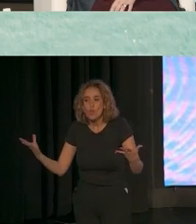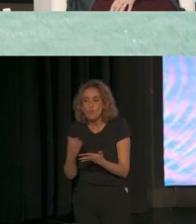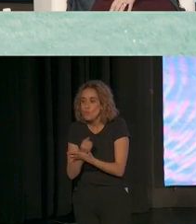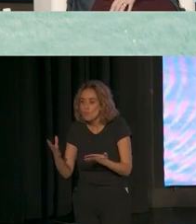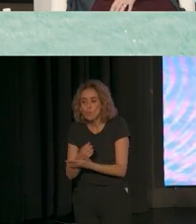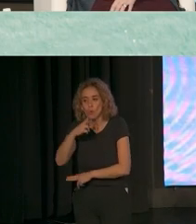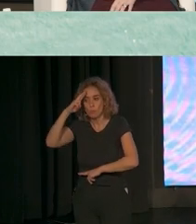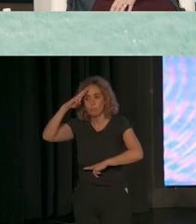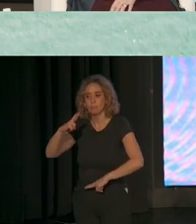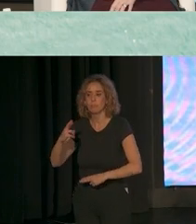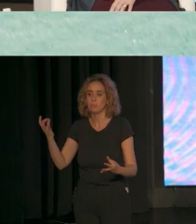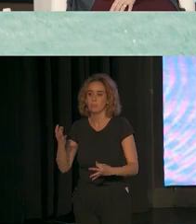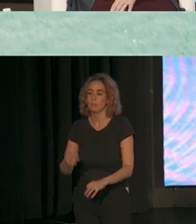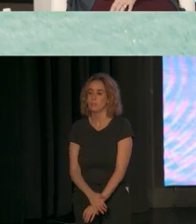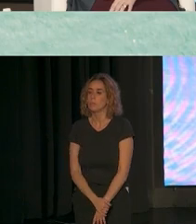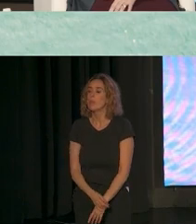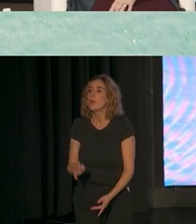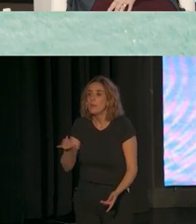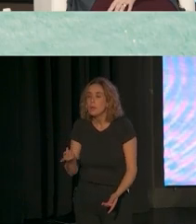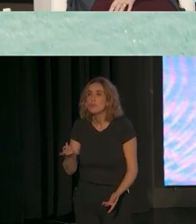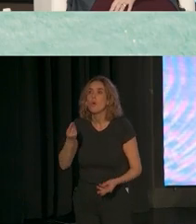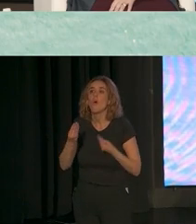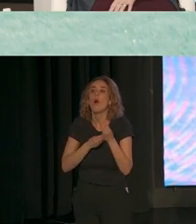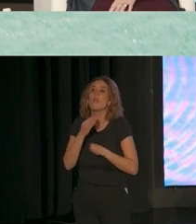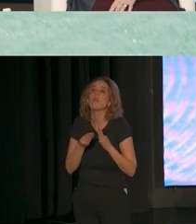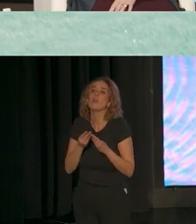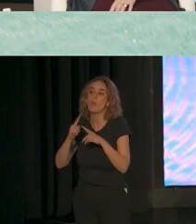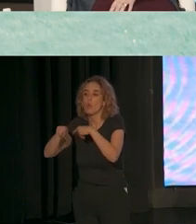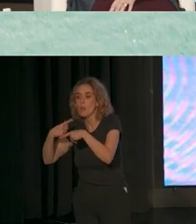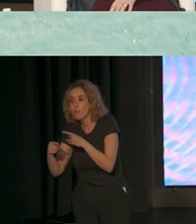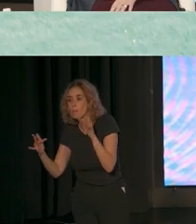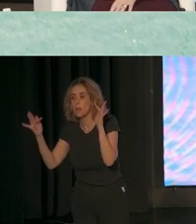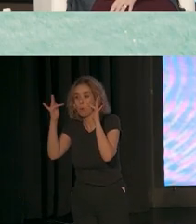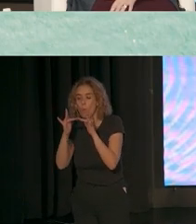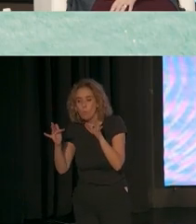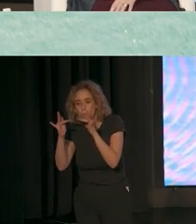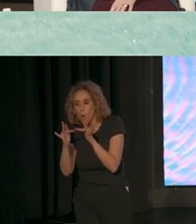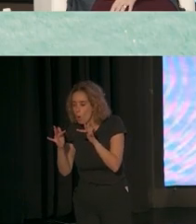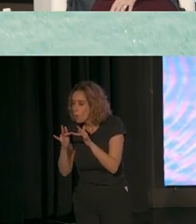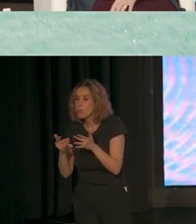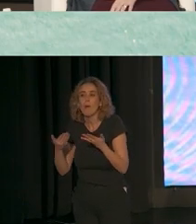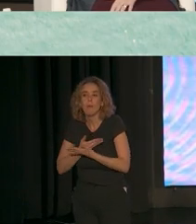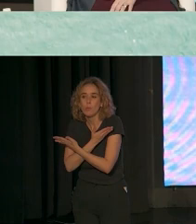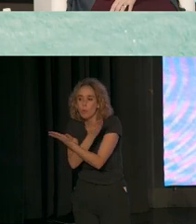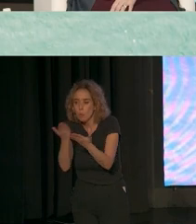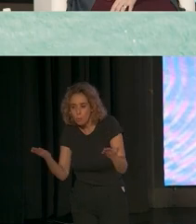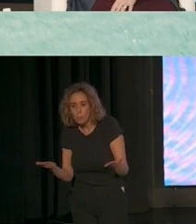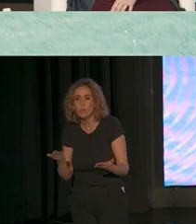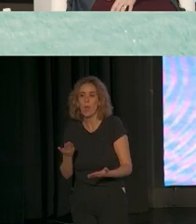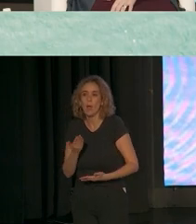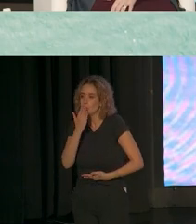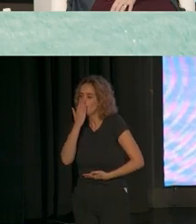respetado. Y eso lo podemos hacer cuando nos asociamos con la familia y tenemos una relación de confianza, honesta, y